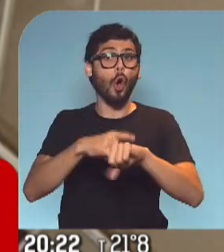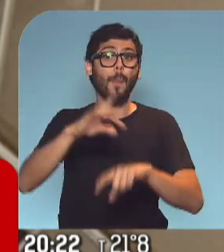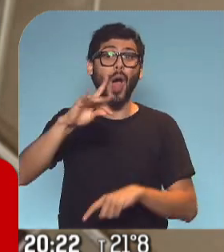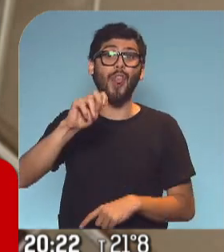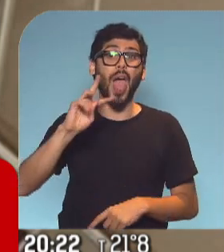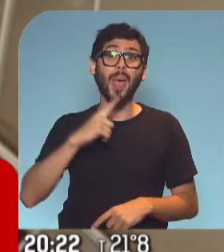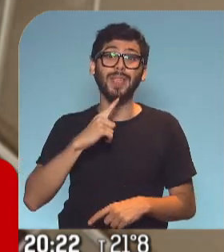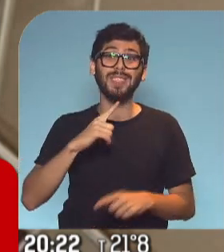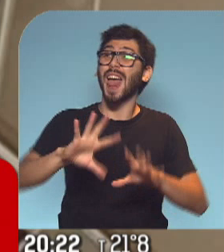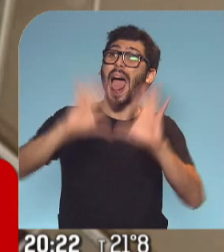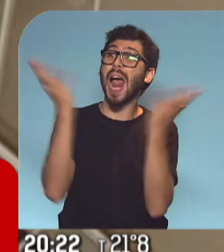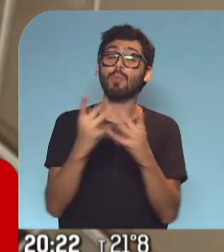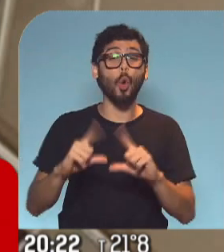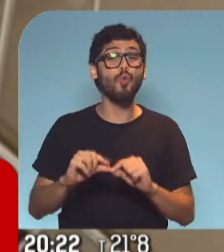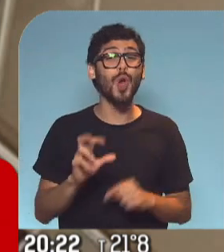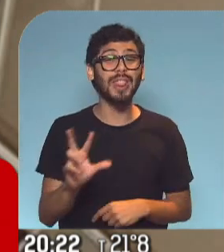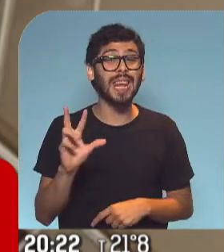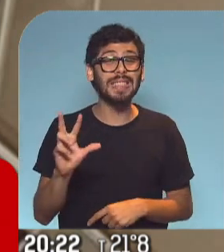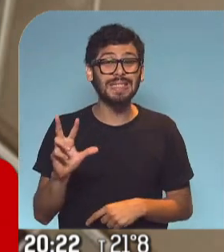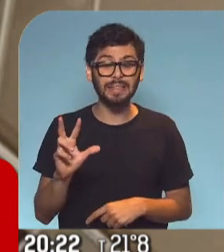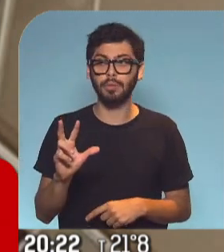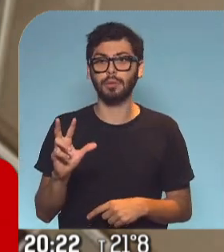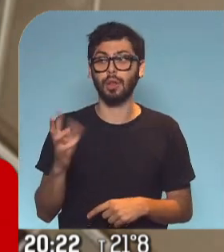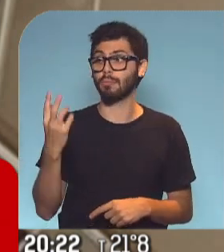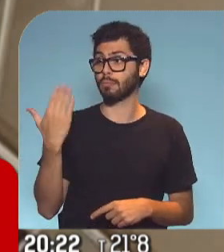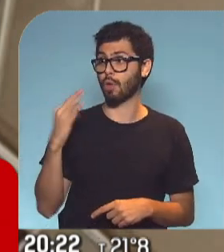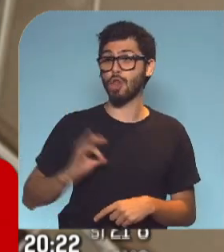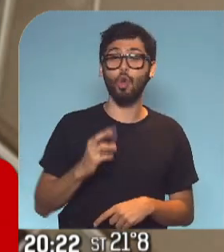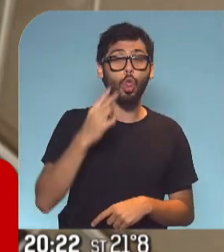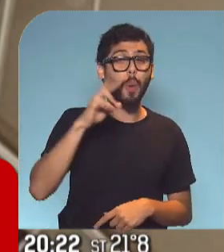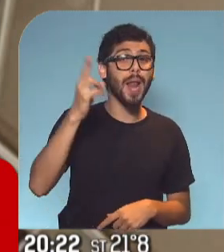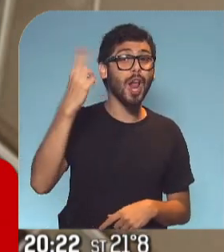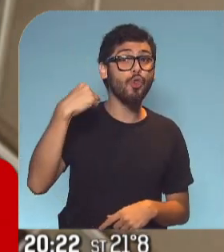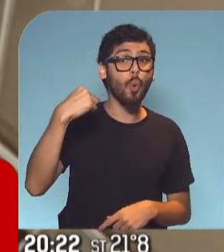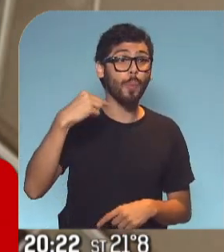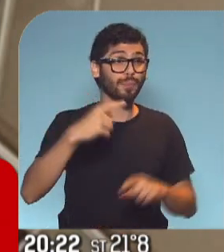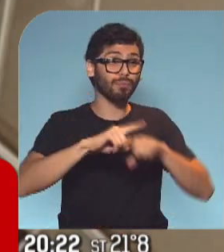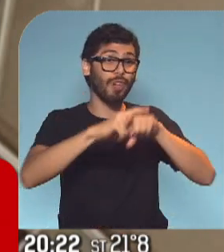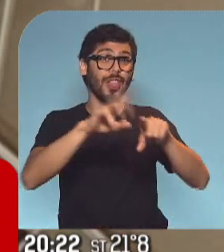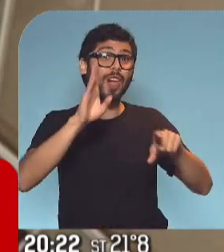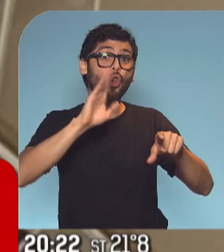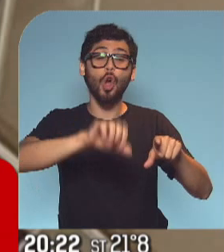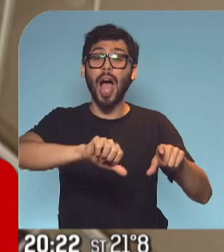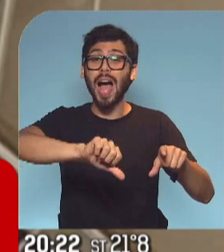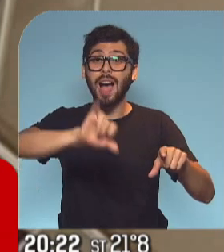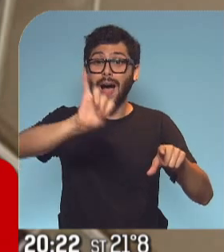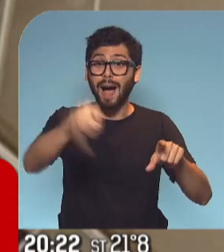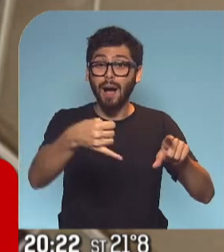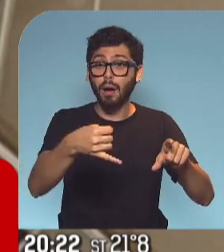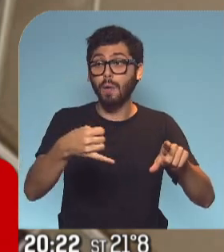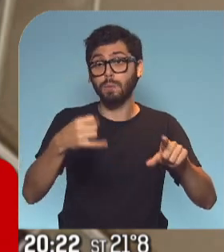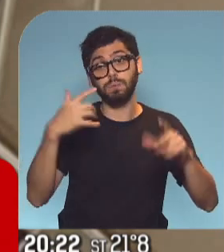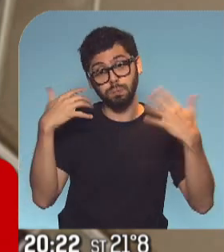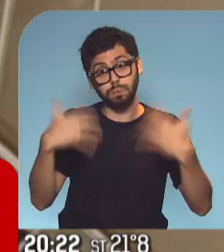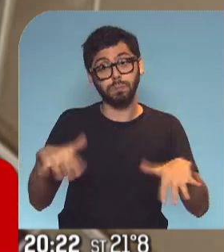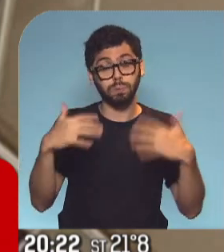3 del mundo. Claro. No es fácil. No. En 2009 ganó el Abierto de los Estados Unidos, que creo que no cualquiera.